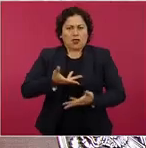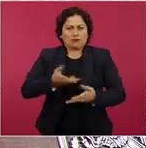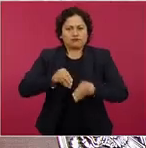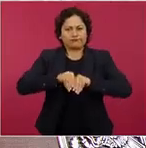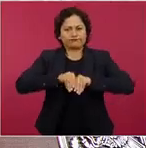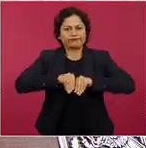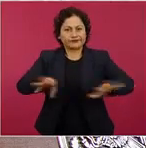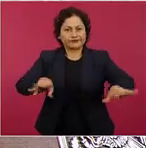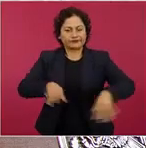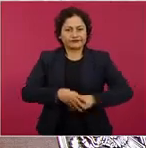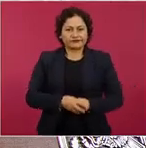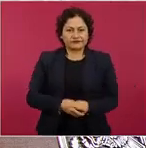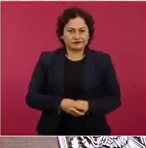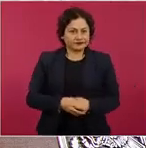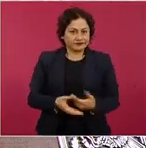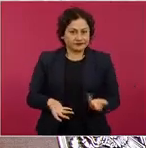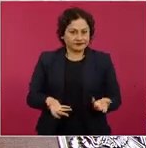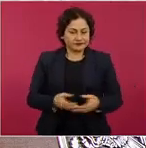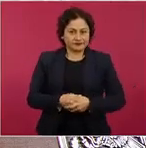se lanzan.